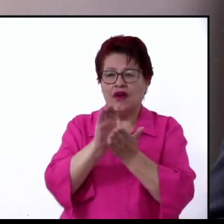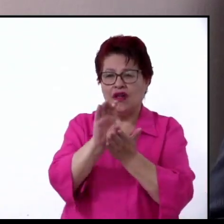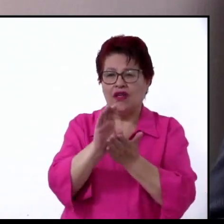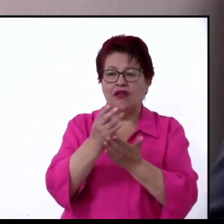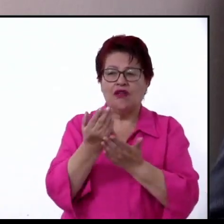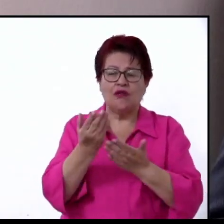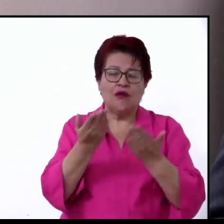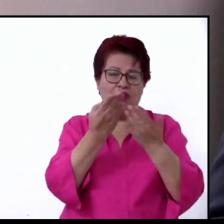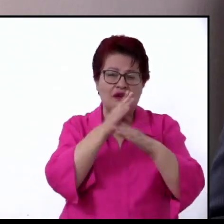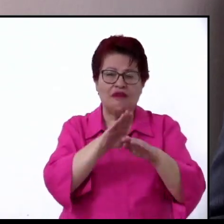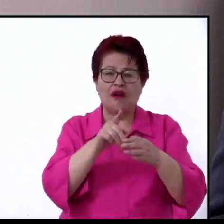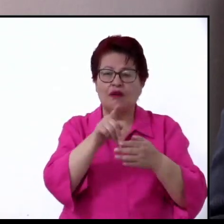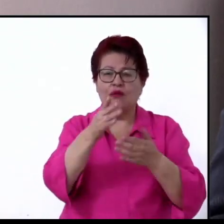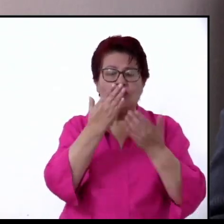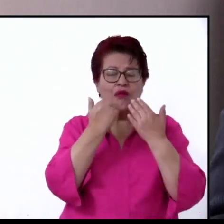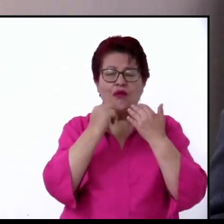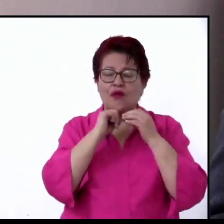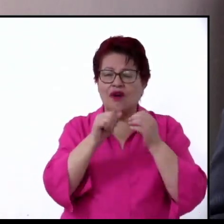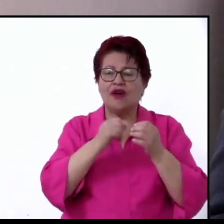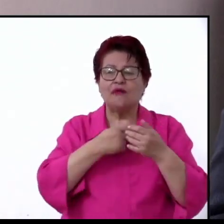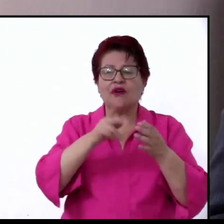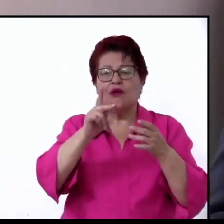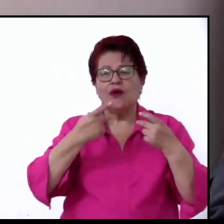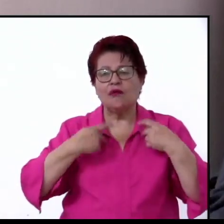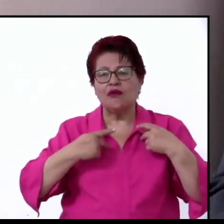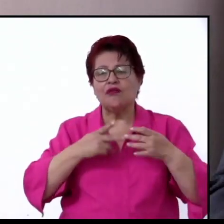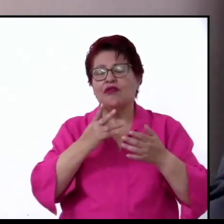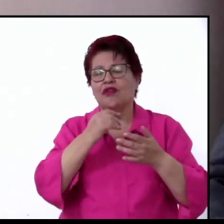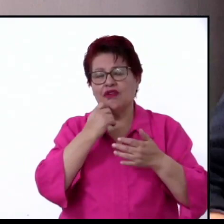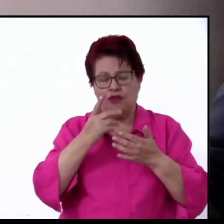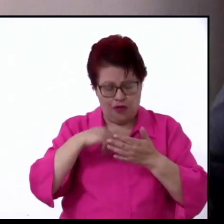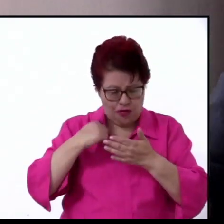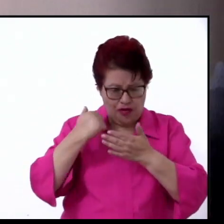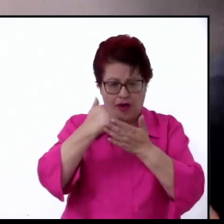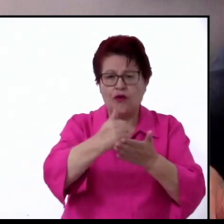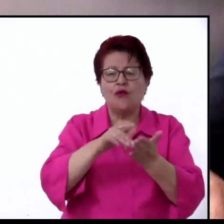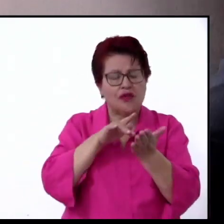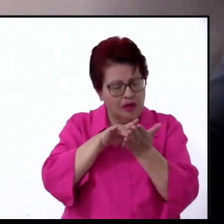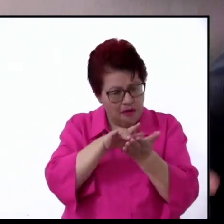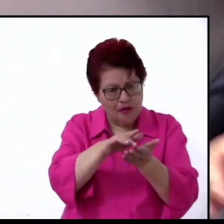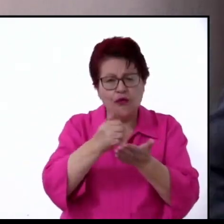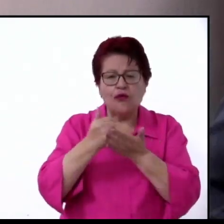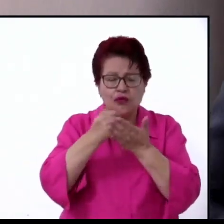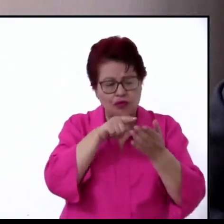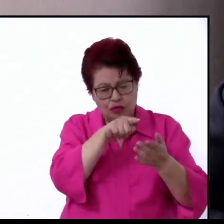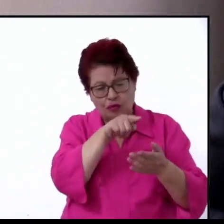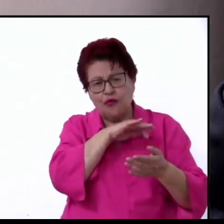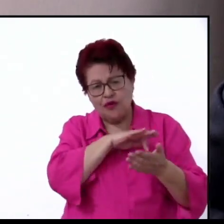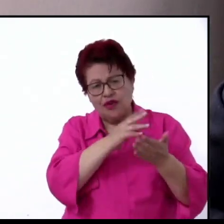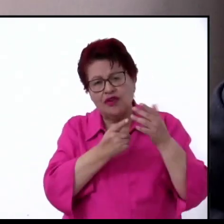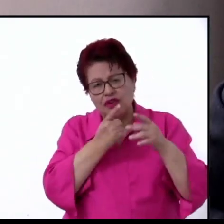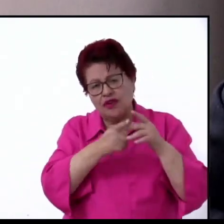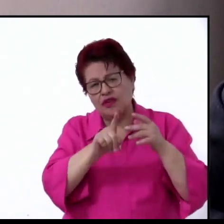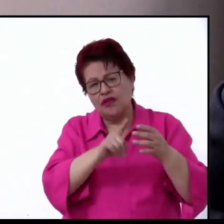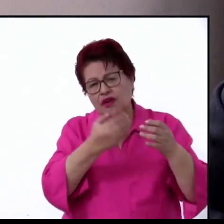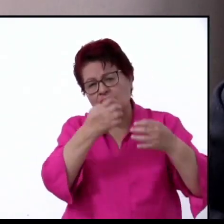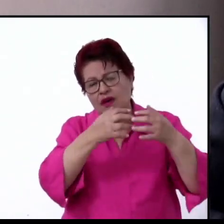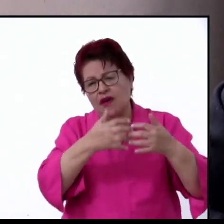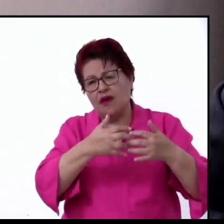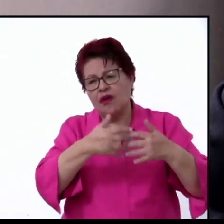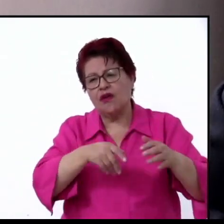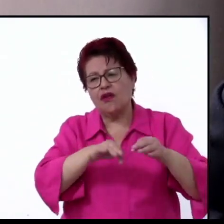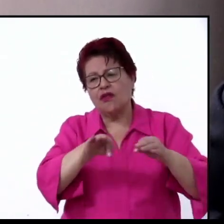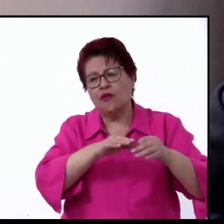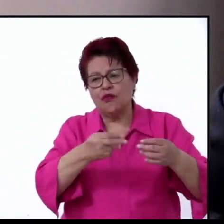bancario, y que haya alguien que te diga, te ayudo, te apoyo para que tú puedas iniciar o emprender